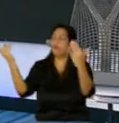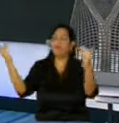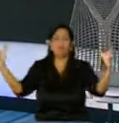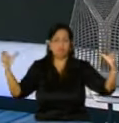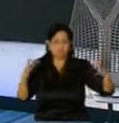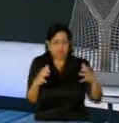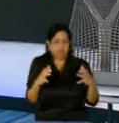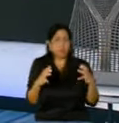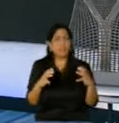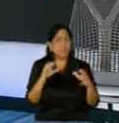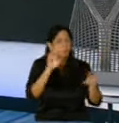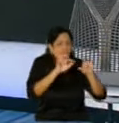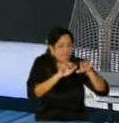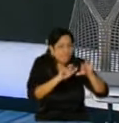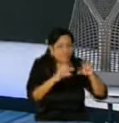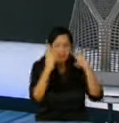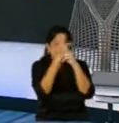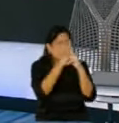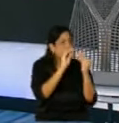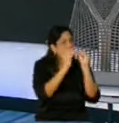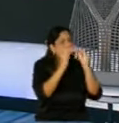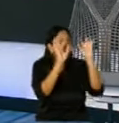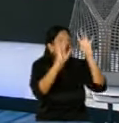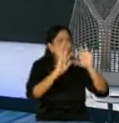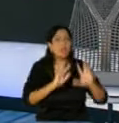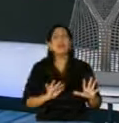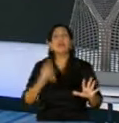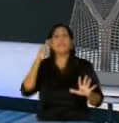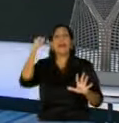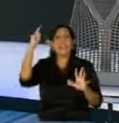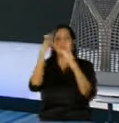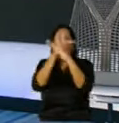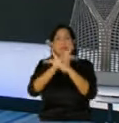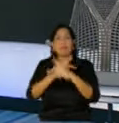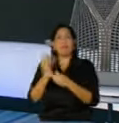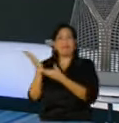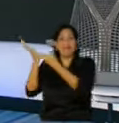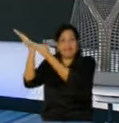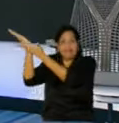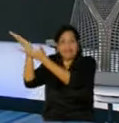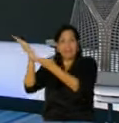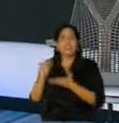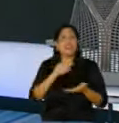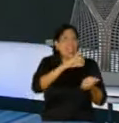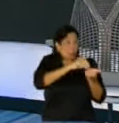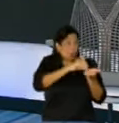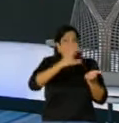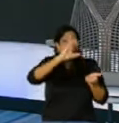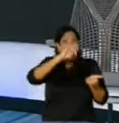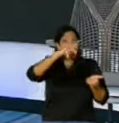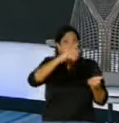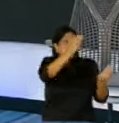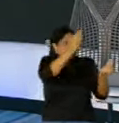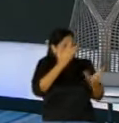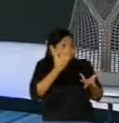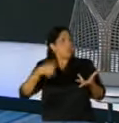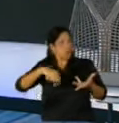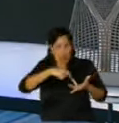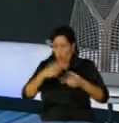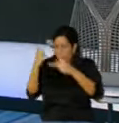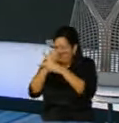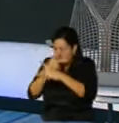más robustos, modelos que incorporan más variables. ¿Y cómo? Con la data que el doctor Capó nos va a estar proveyendo. Pero